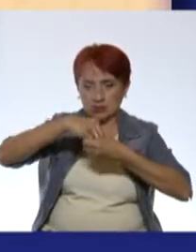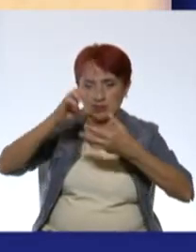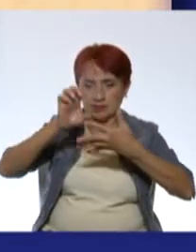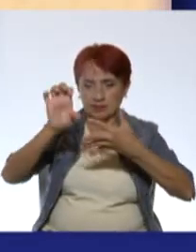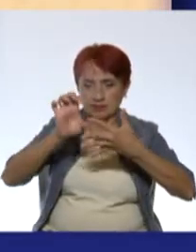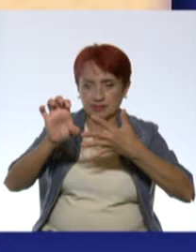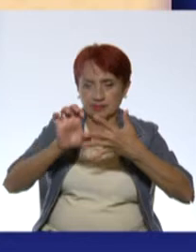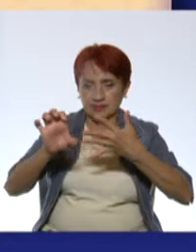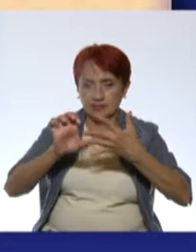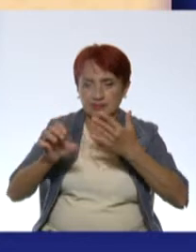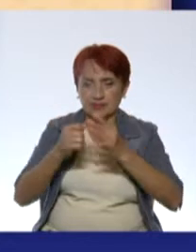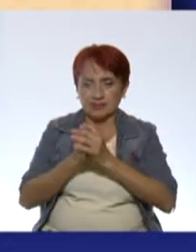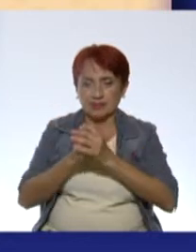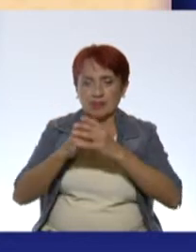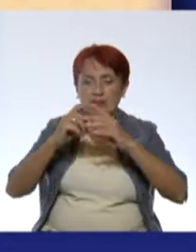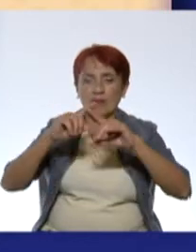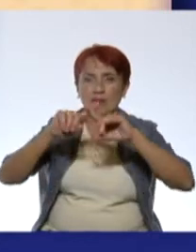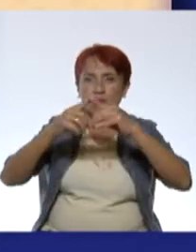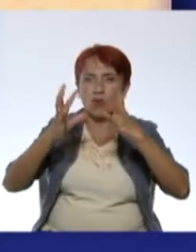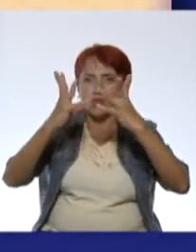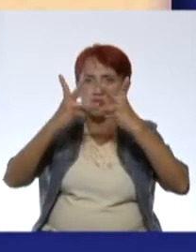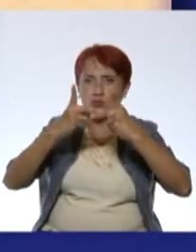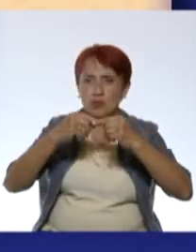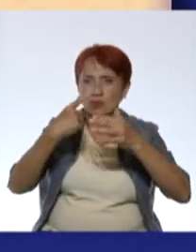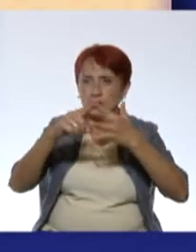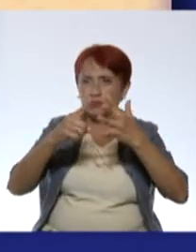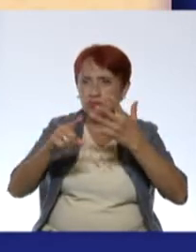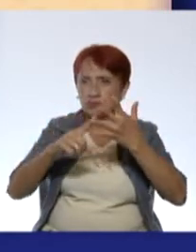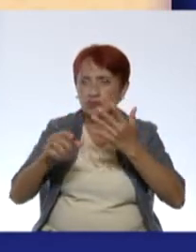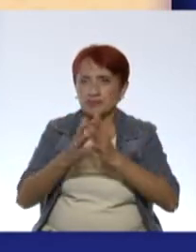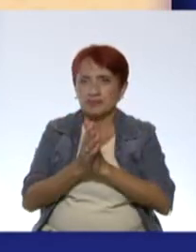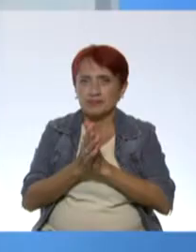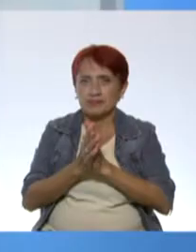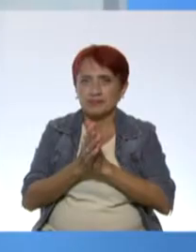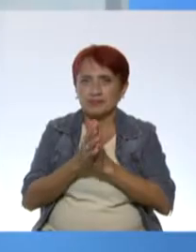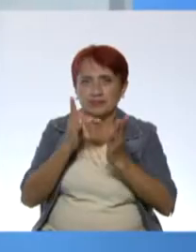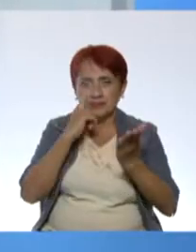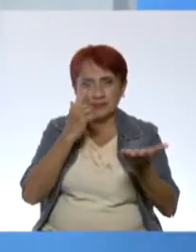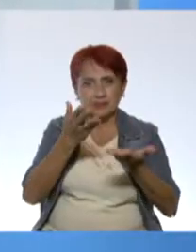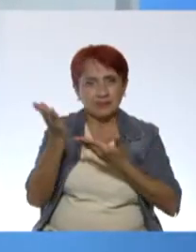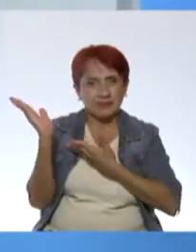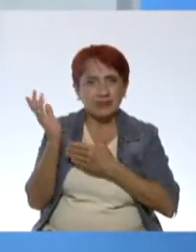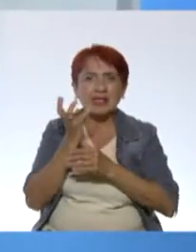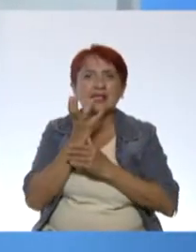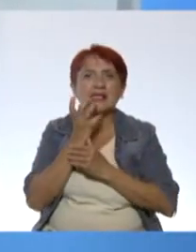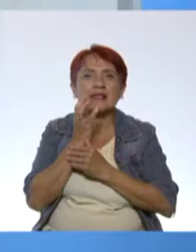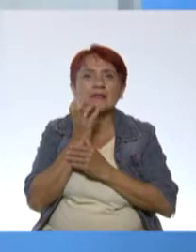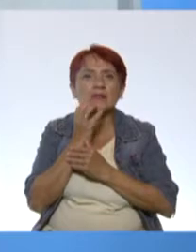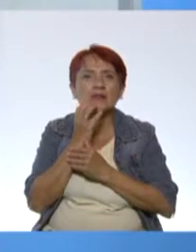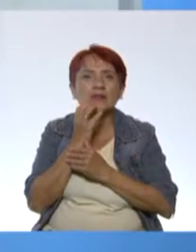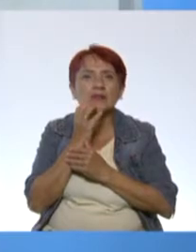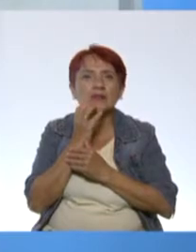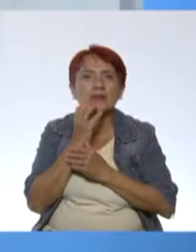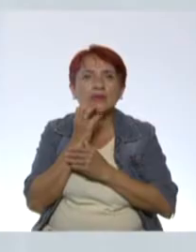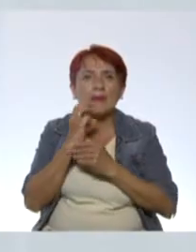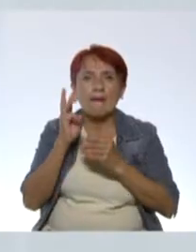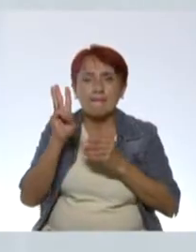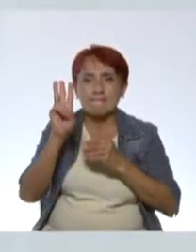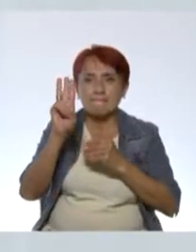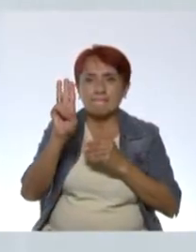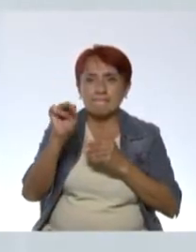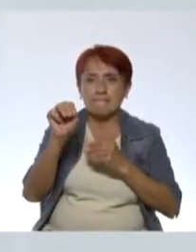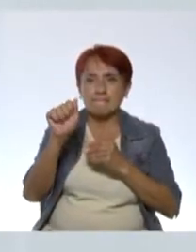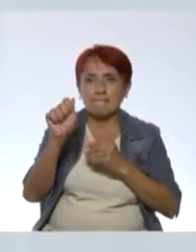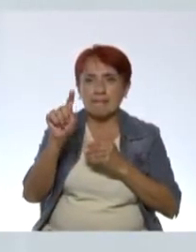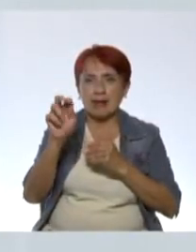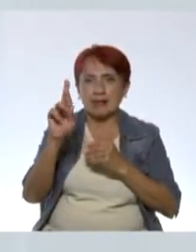dentro de sus múltiples presentaciones. Fíjense que tenemos en este siguiente ejemplo, nos dicen dadas las matrices